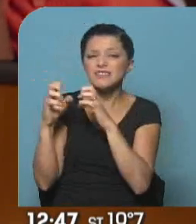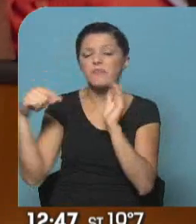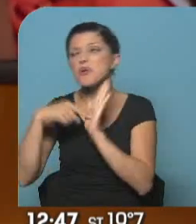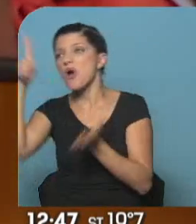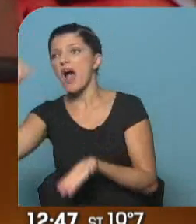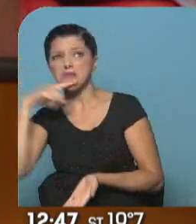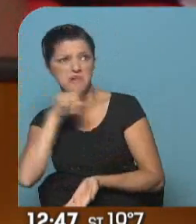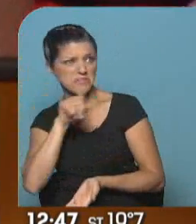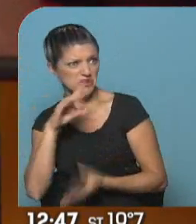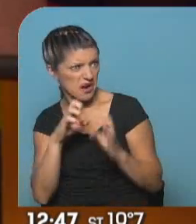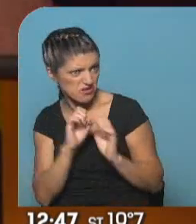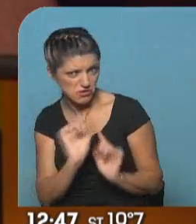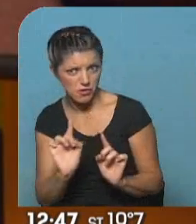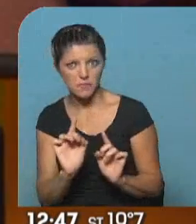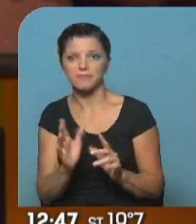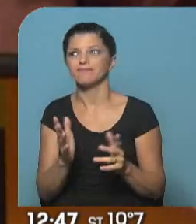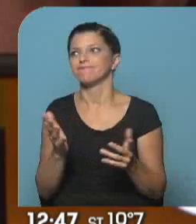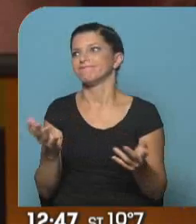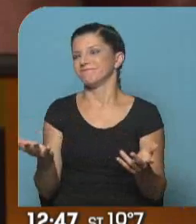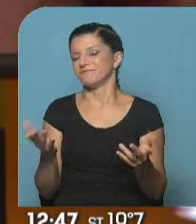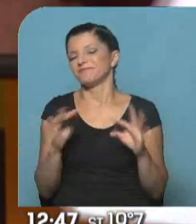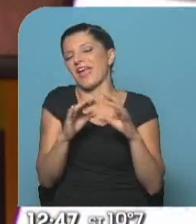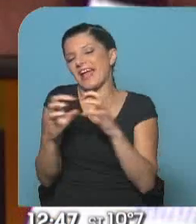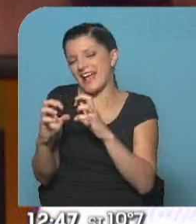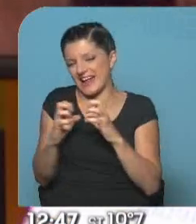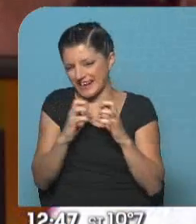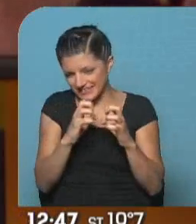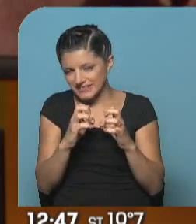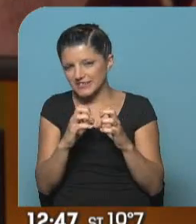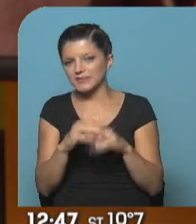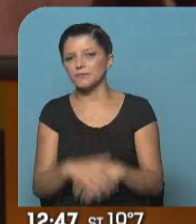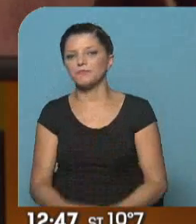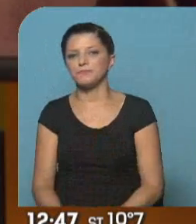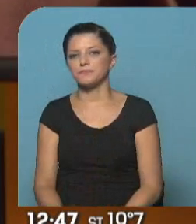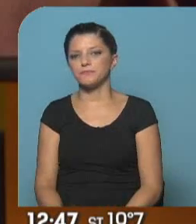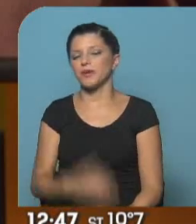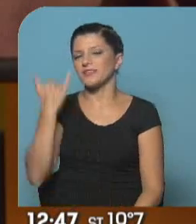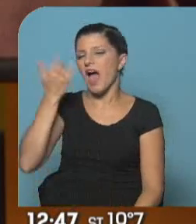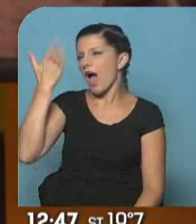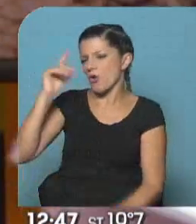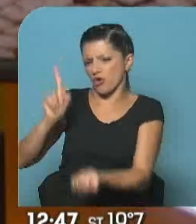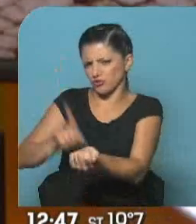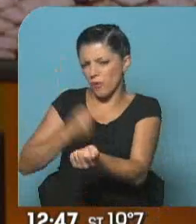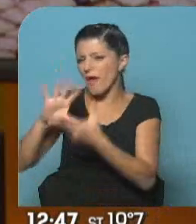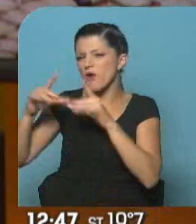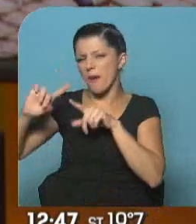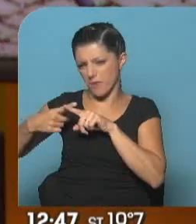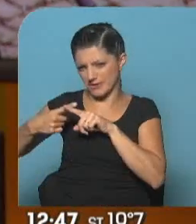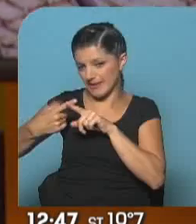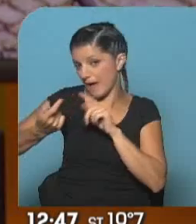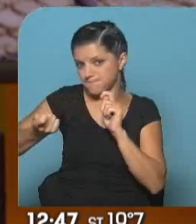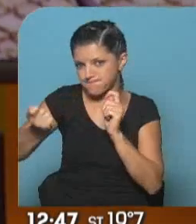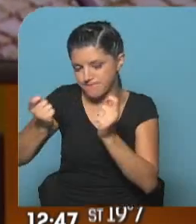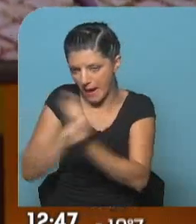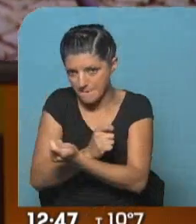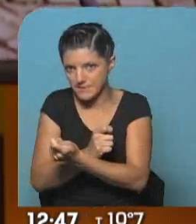crisis? Bueno, es una crisis en el sentido que rompe con un paradigma de gestión de la política que tuvo